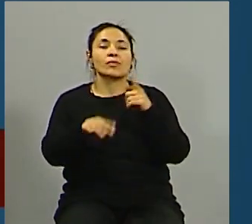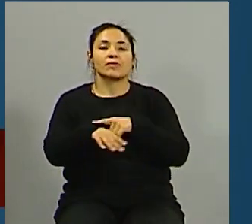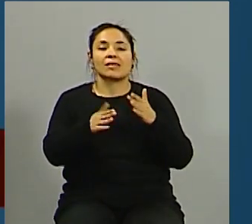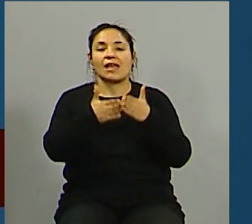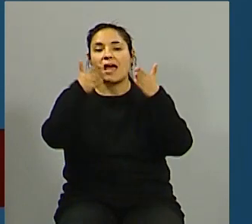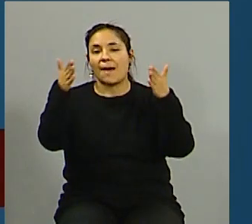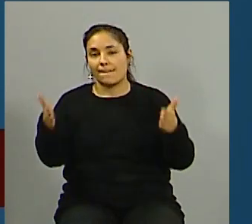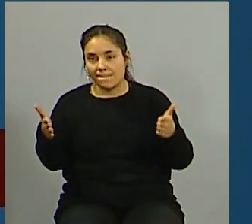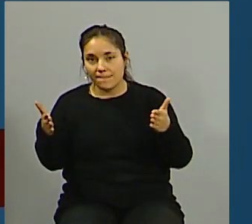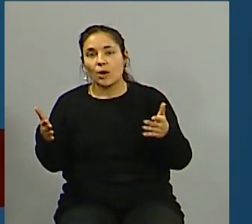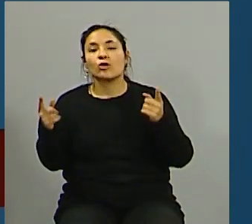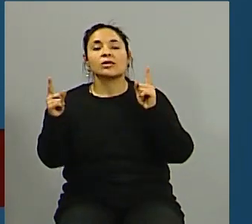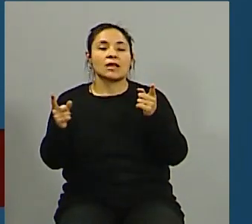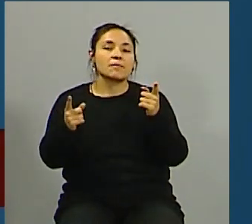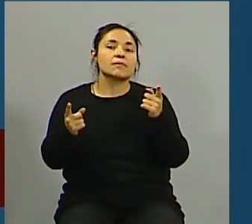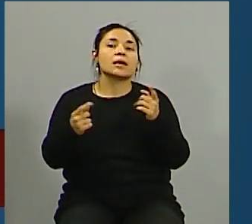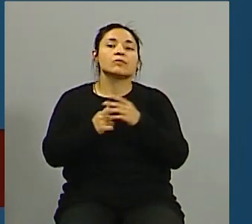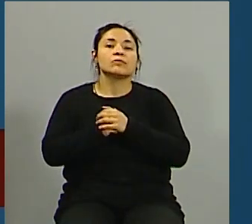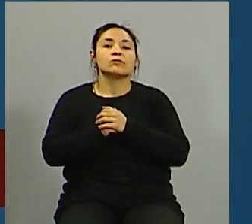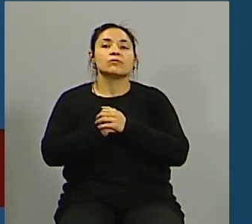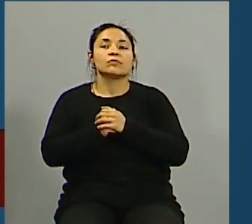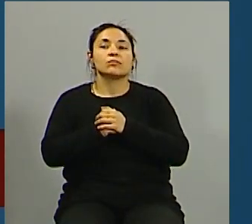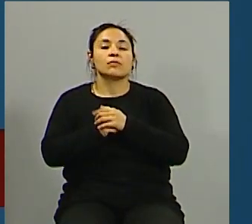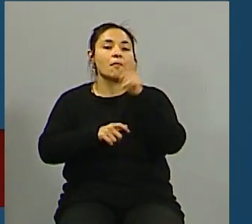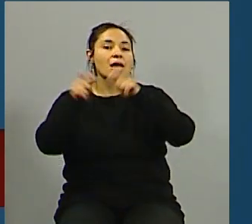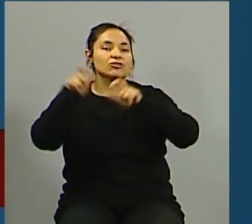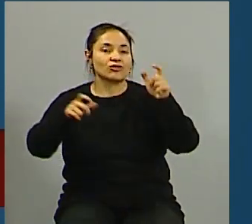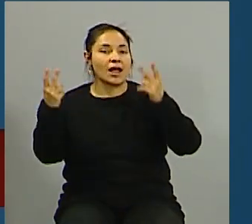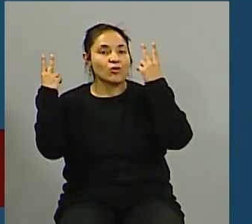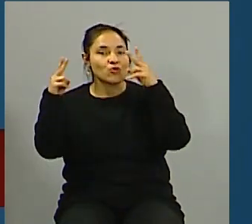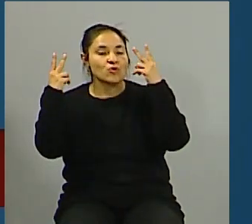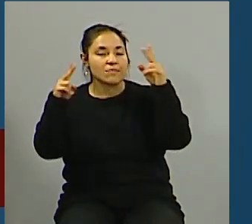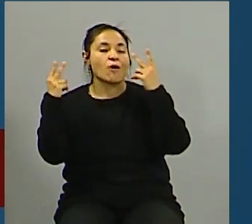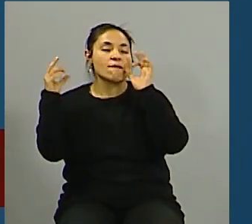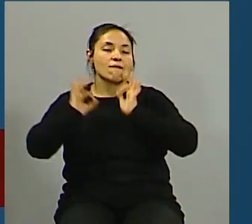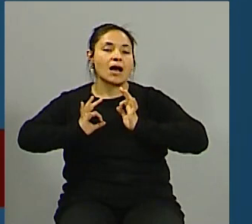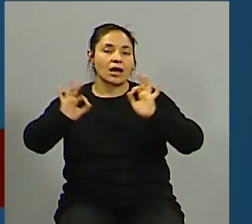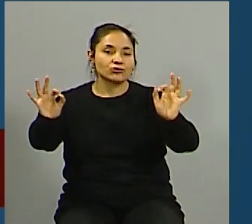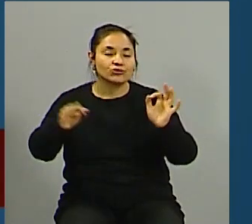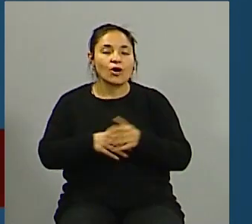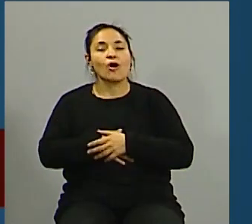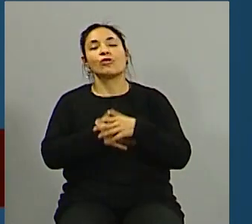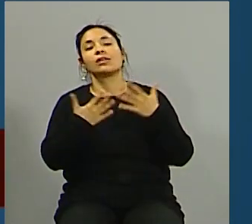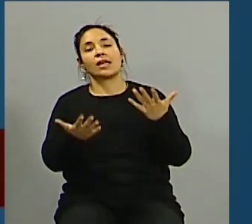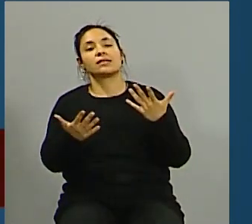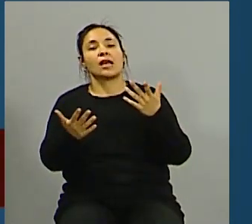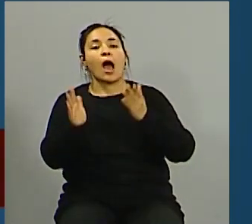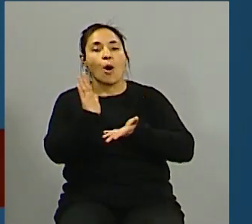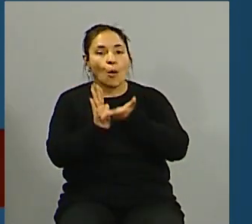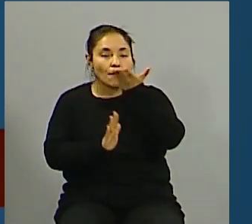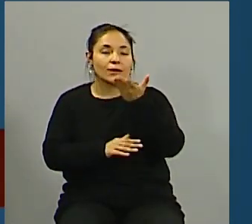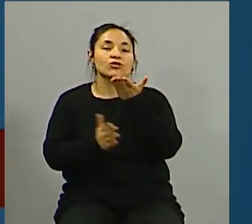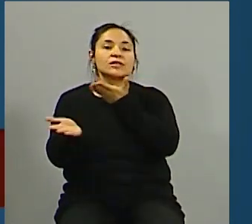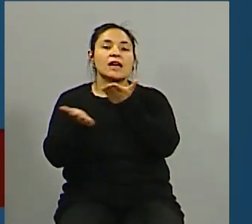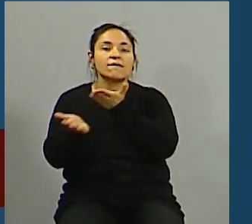dicen, está influenciado por el movimiento de gente que decide tomarse vacaciones. Digo, hay distintos, los aumentos, el aumento de los